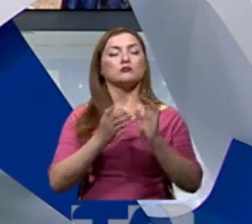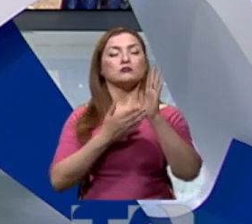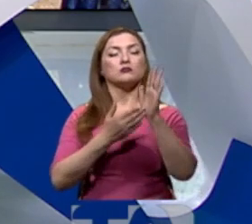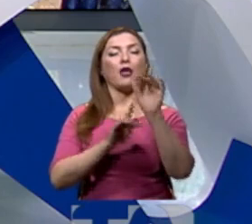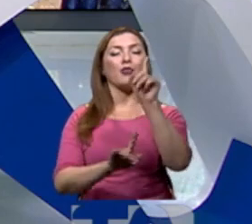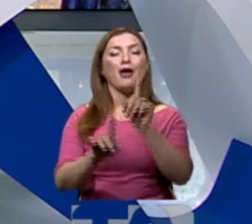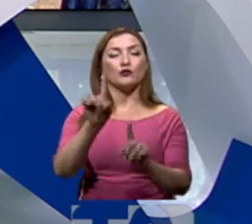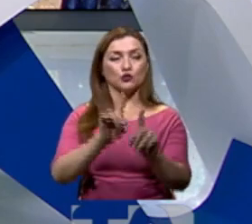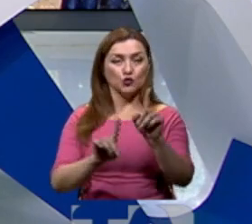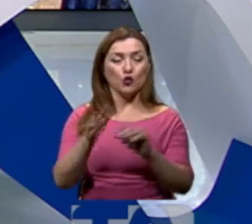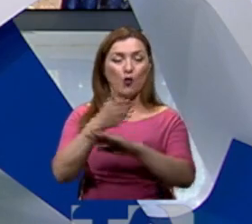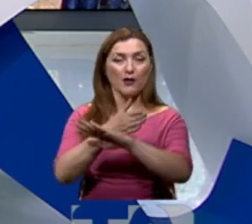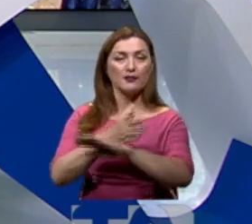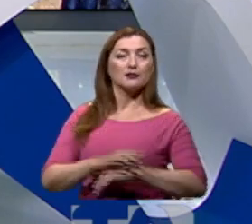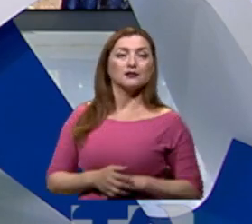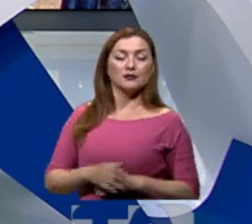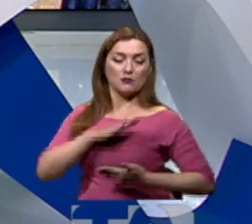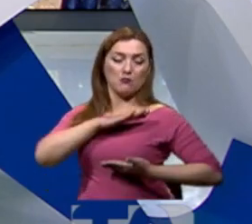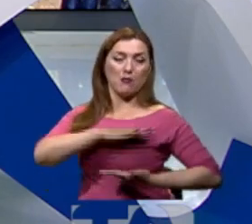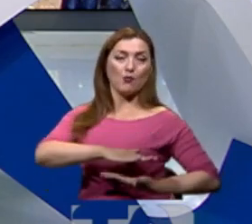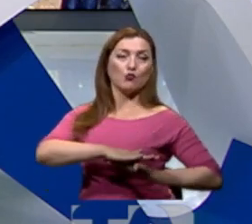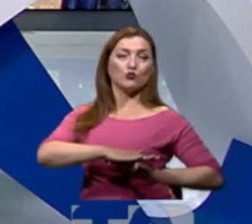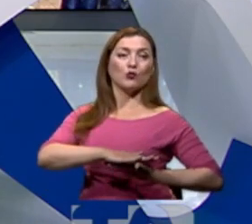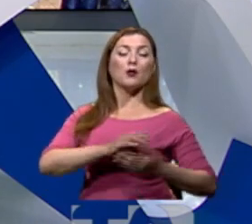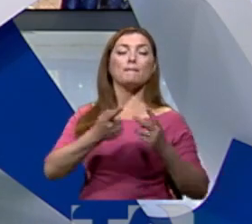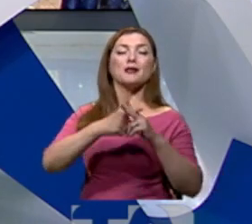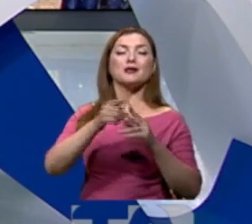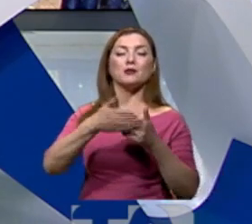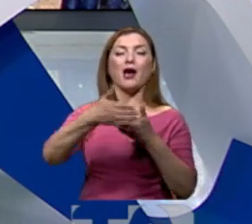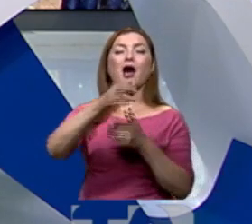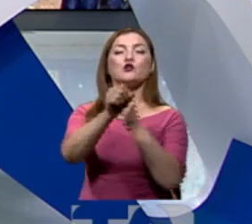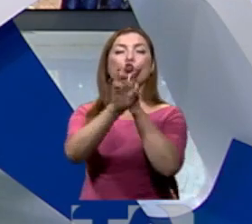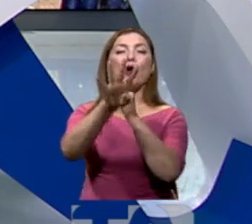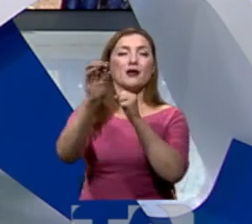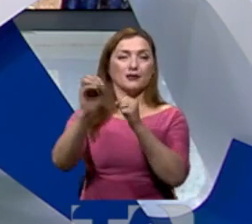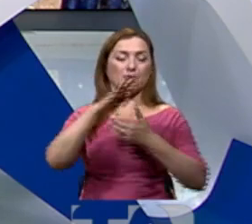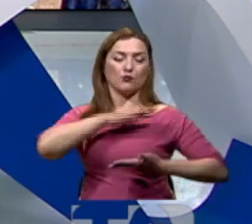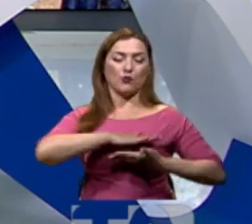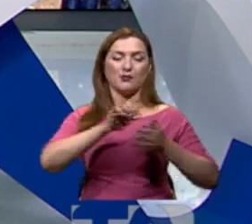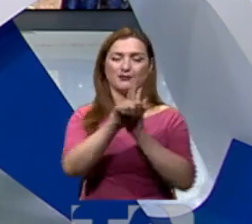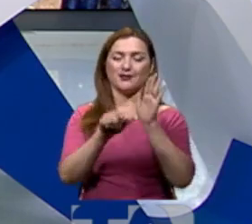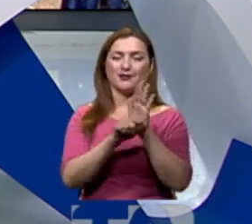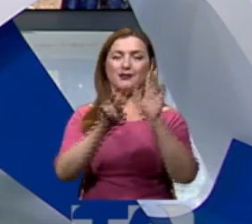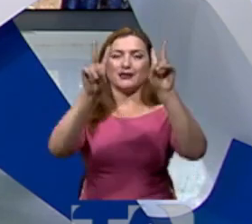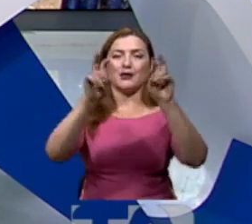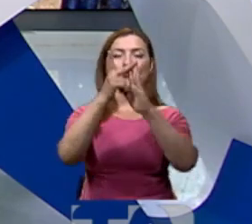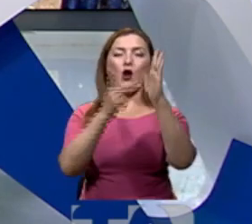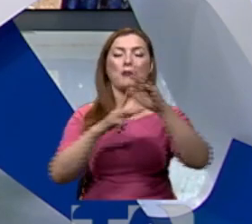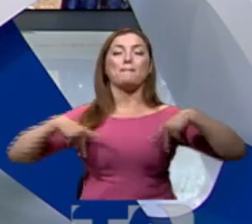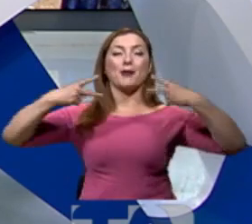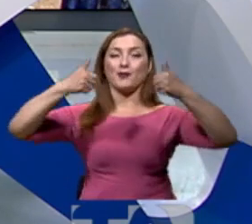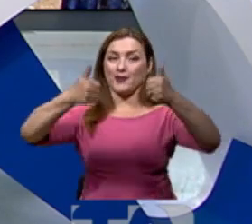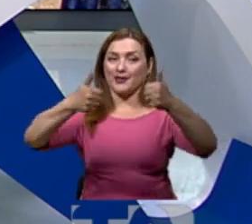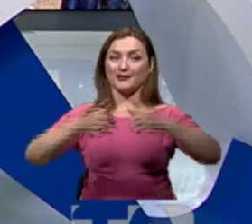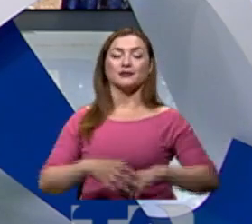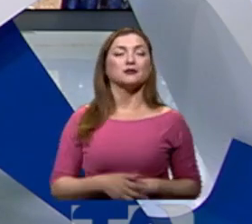los diagnósticos oportunos, la mamografía a partir de los 40 años. Pero todos esos detalles también los estaremos hablando en Vive Bien. Sí, y